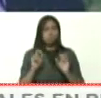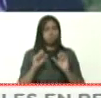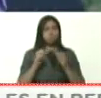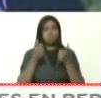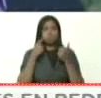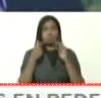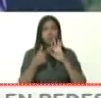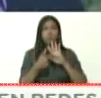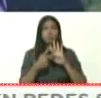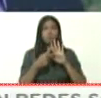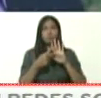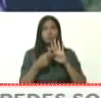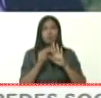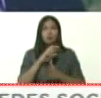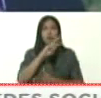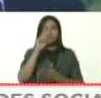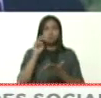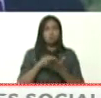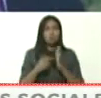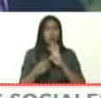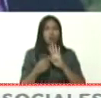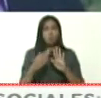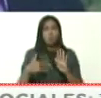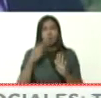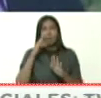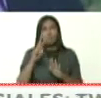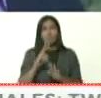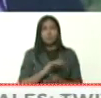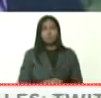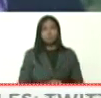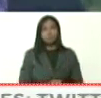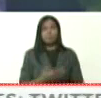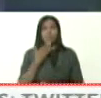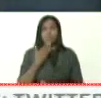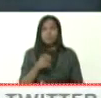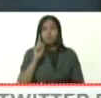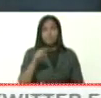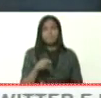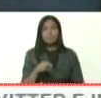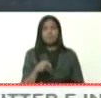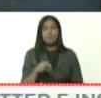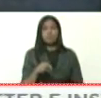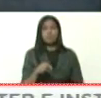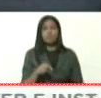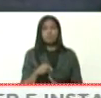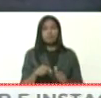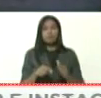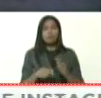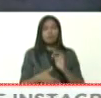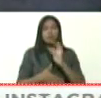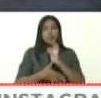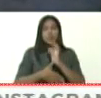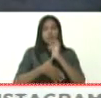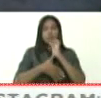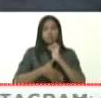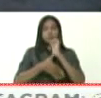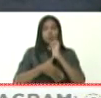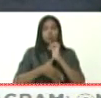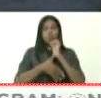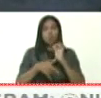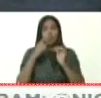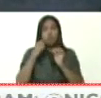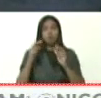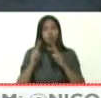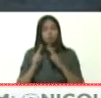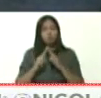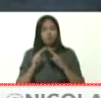inaugurar a nivel nacional, y le voy a pedir a Telesur que lo pase a nivel internacional para que el mundo